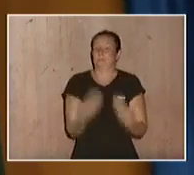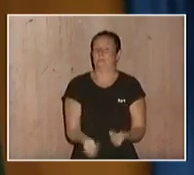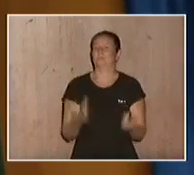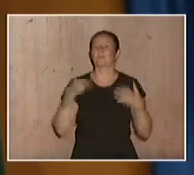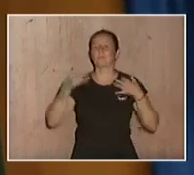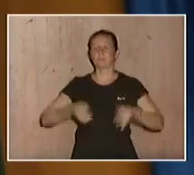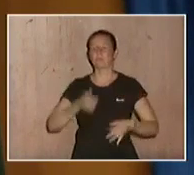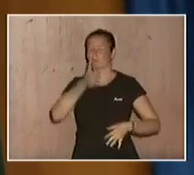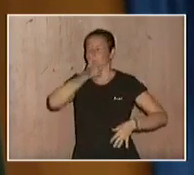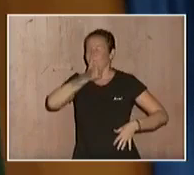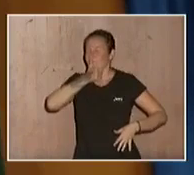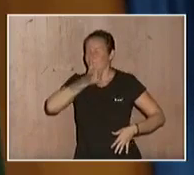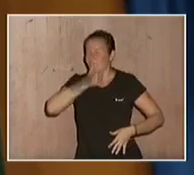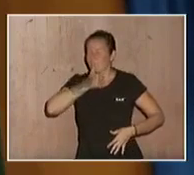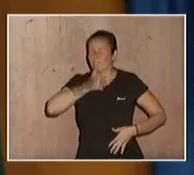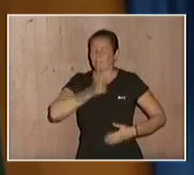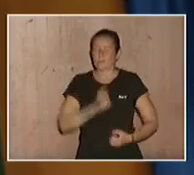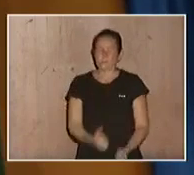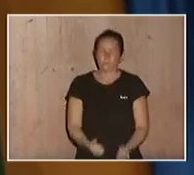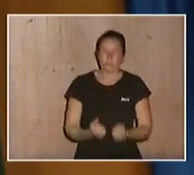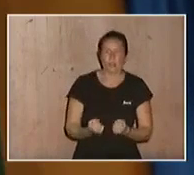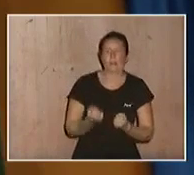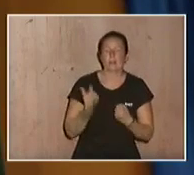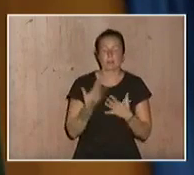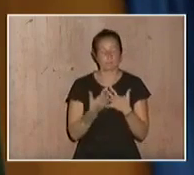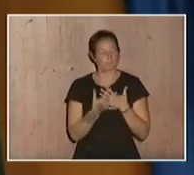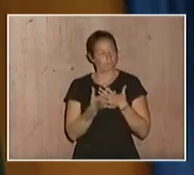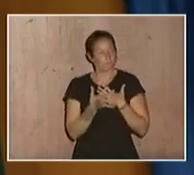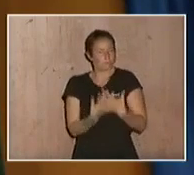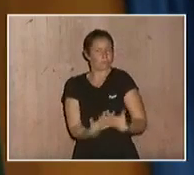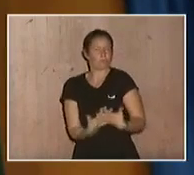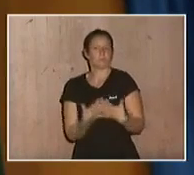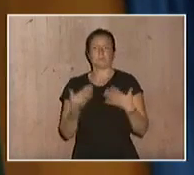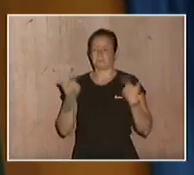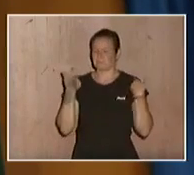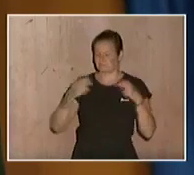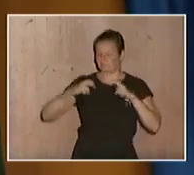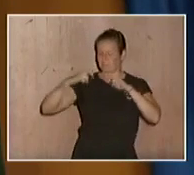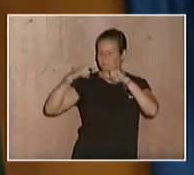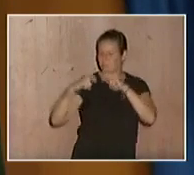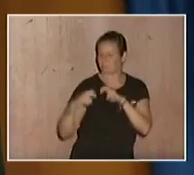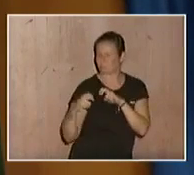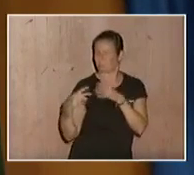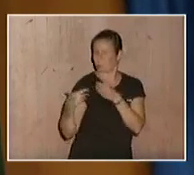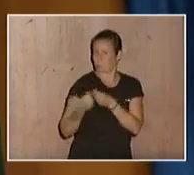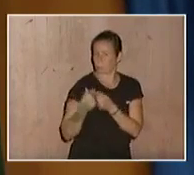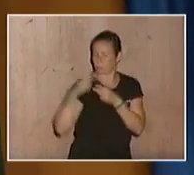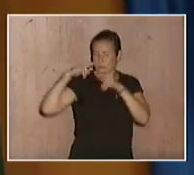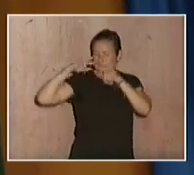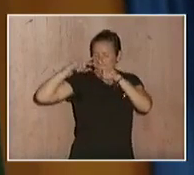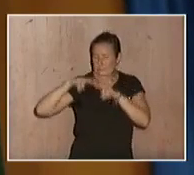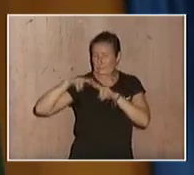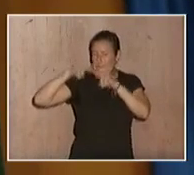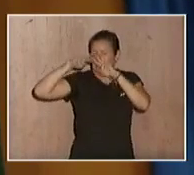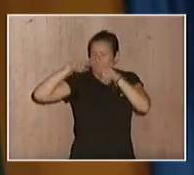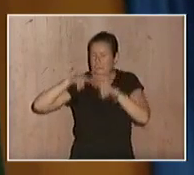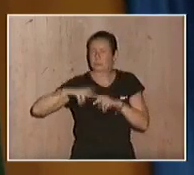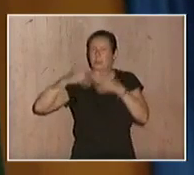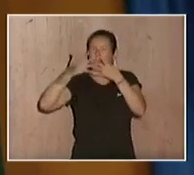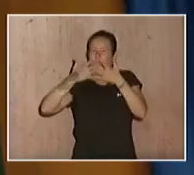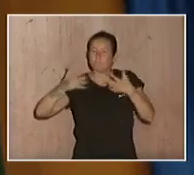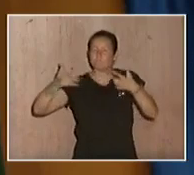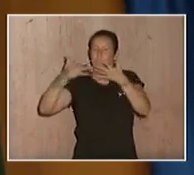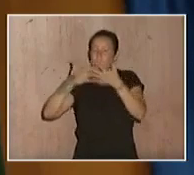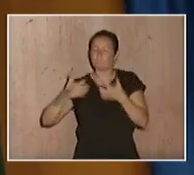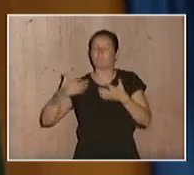una paciencia infinita. Con gran generosidad se sentaba con nosotros, revisando párrafo a párrafo nuestros artículos